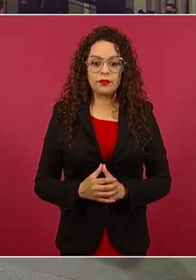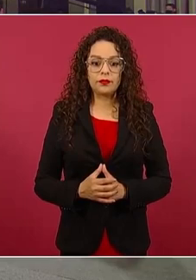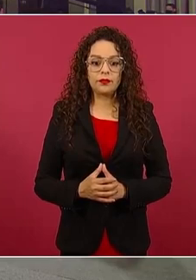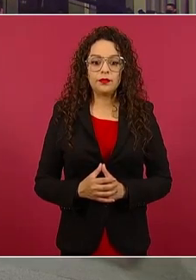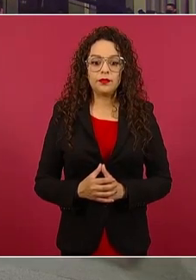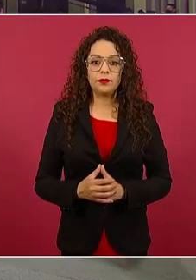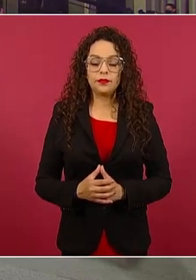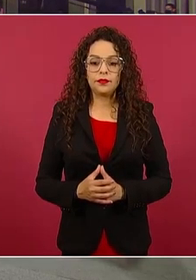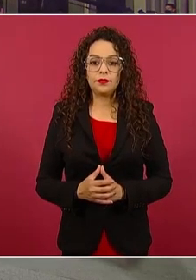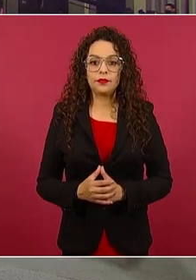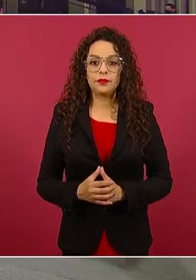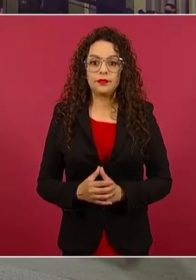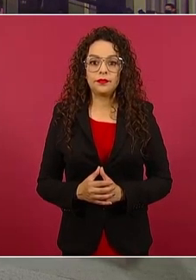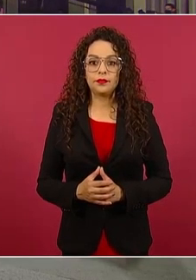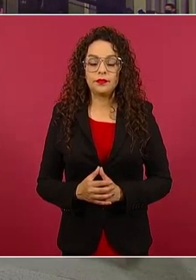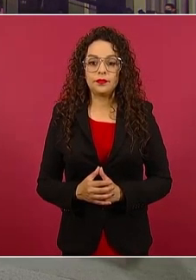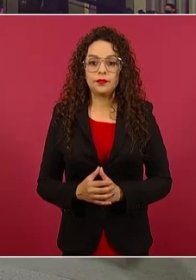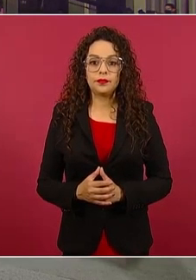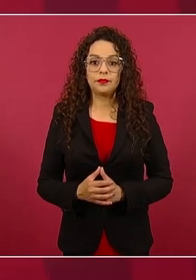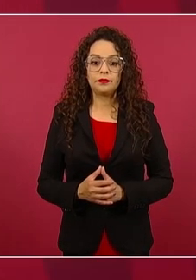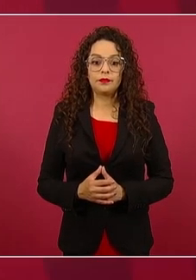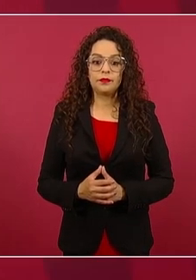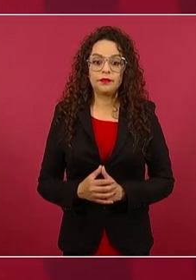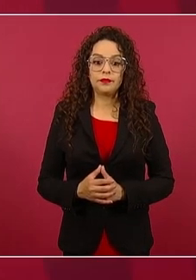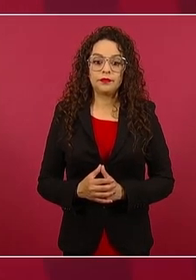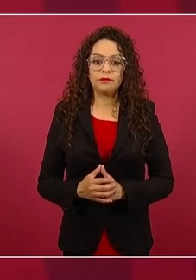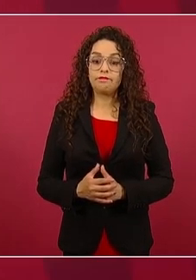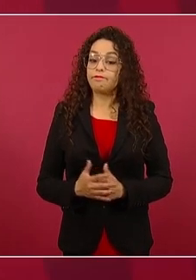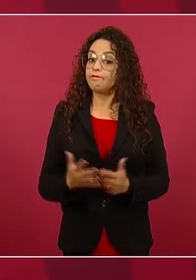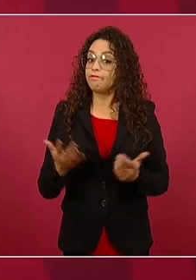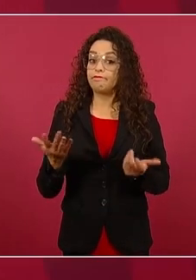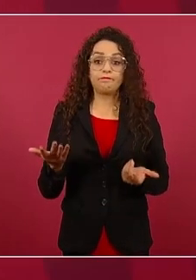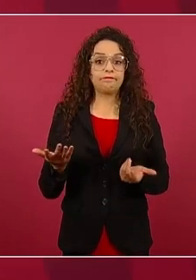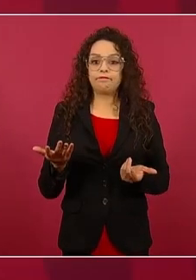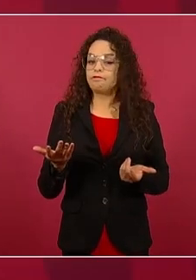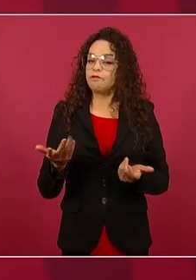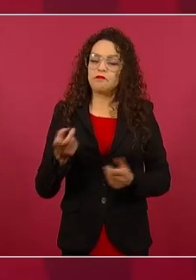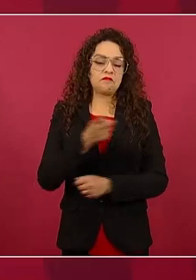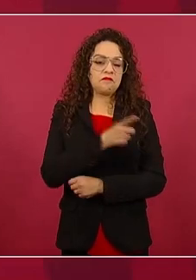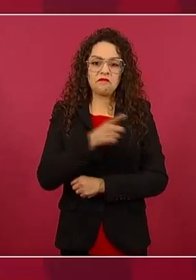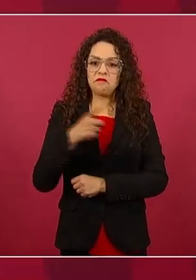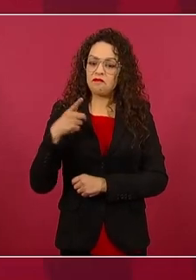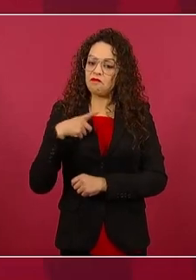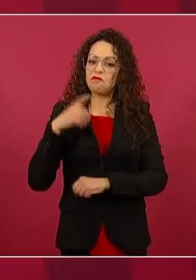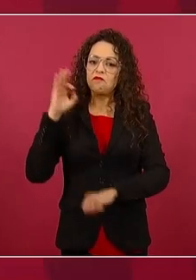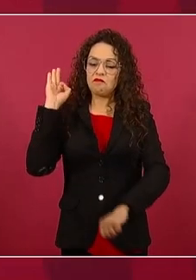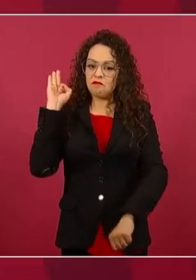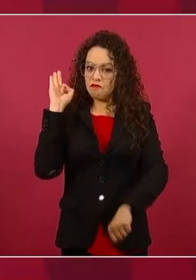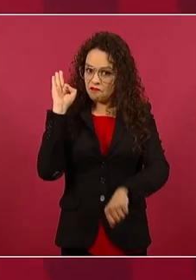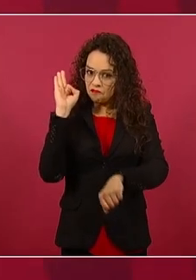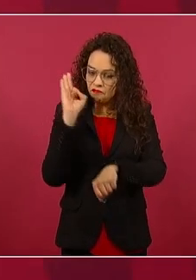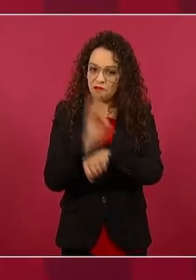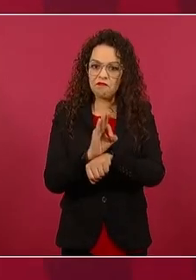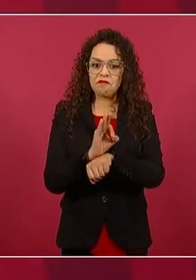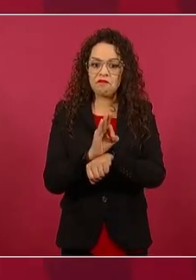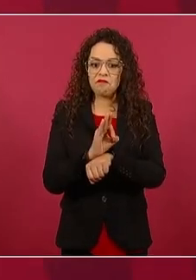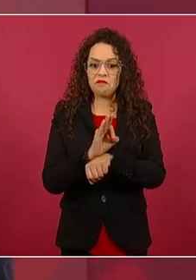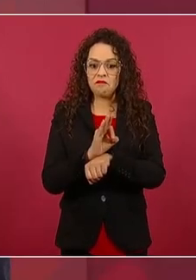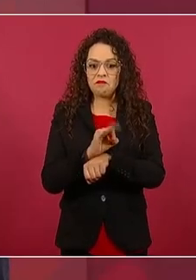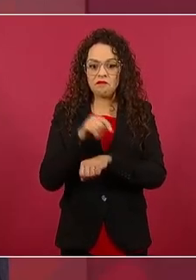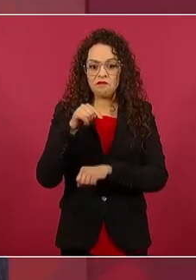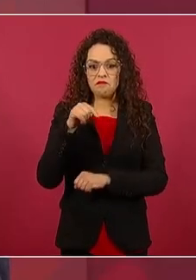Pero lo mismo, tenemos que defender a